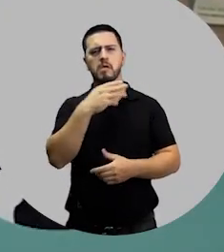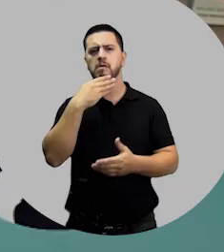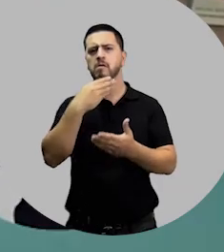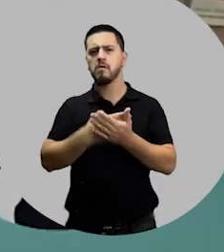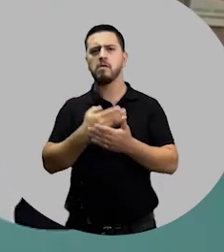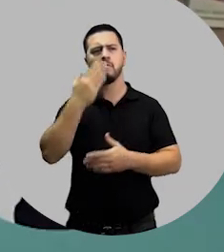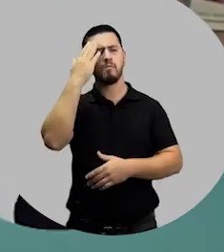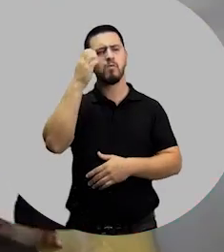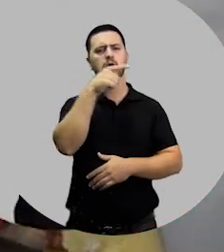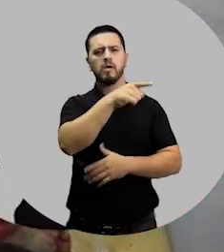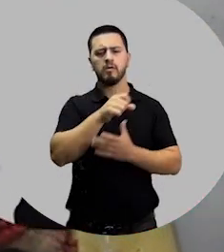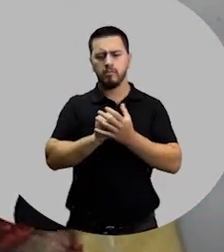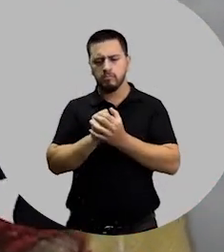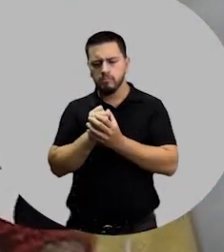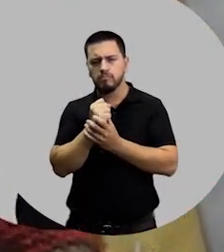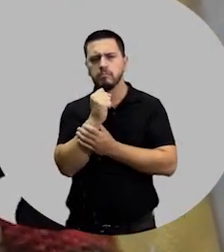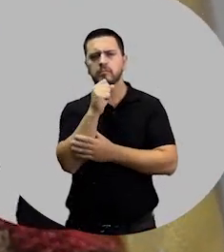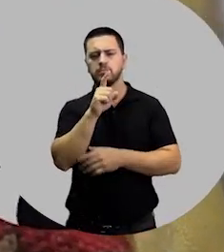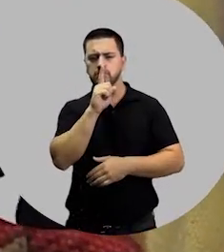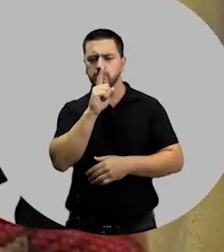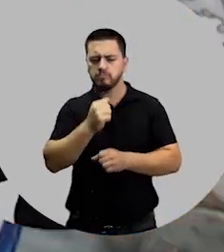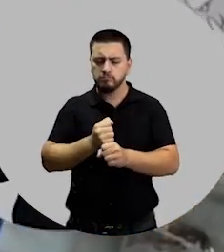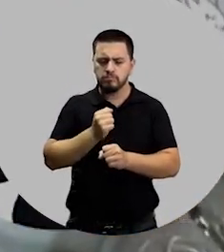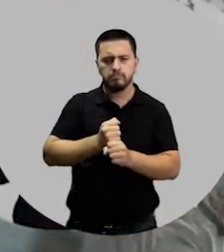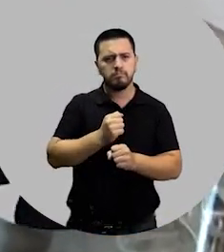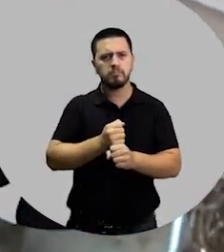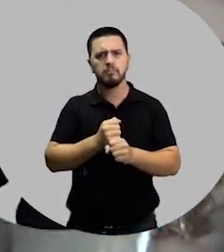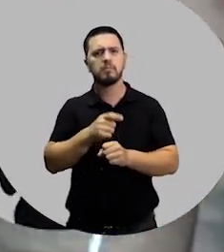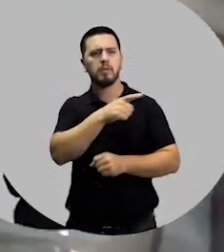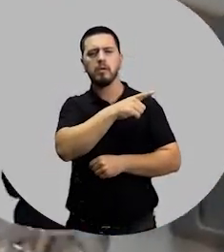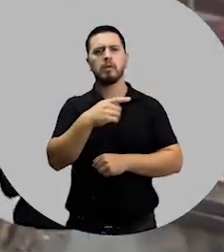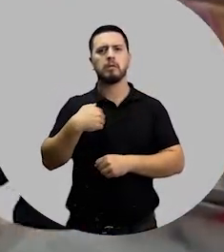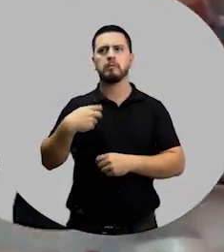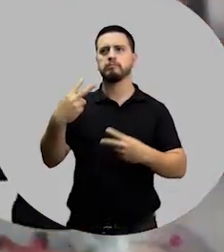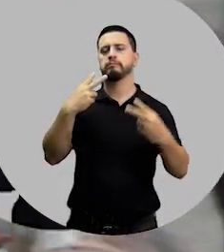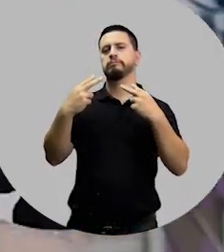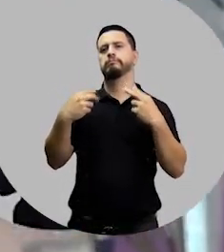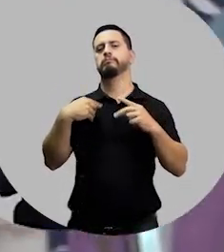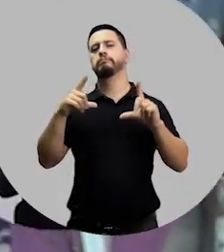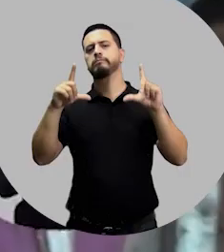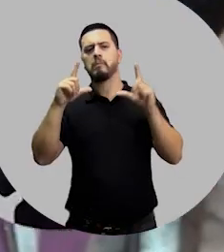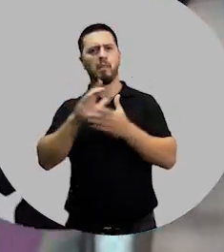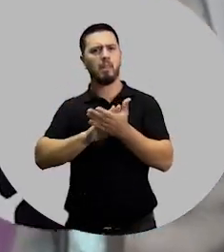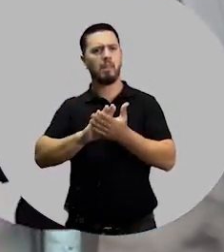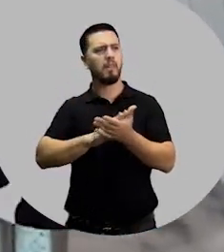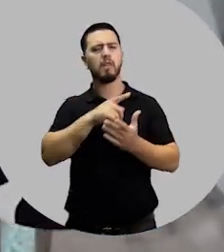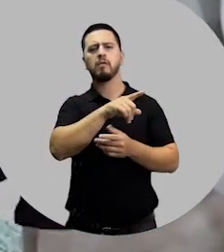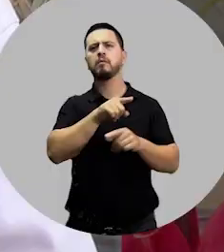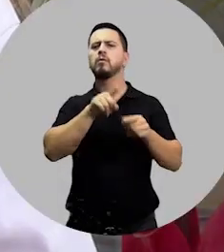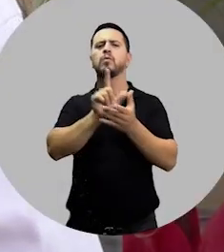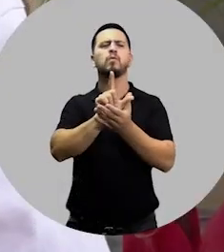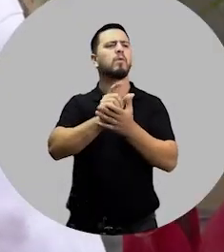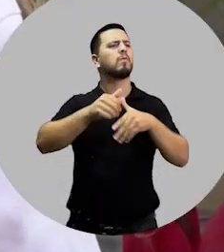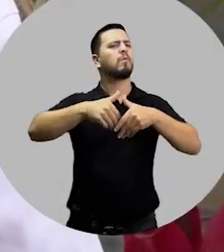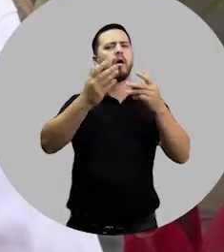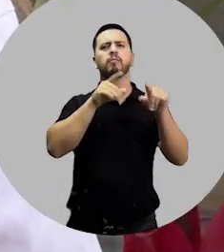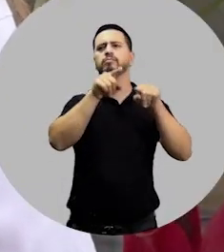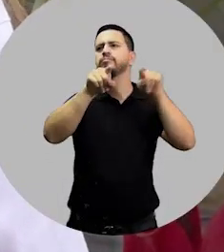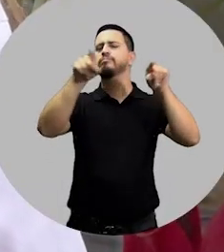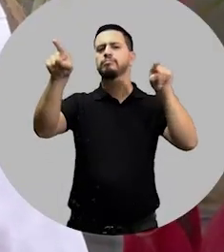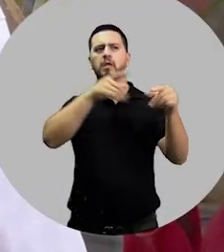eso, porque ella en silencio trabaja sin parar. Vos le ves, ya está trabajando en un lugar, a ella no le importa quién está haciendo. Y pienso